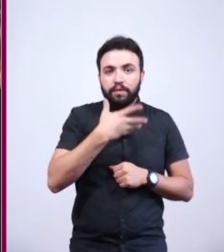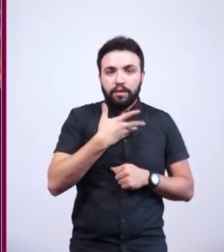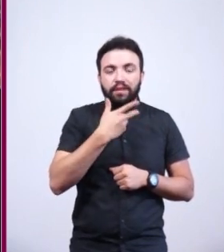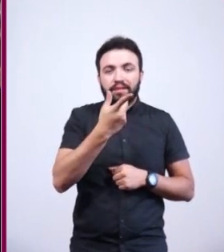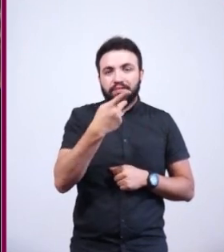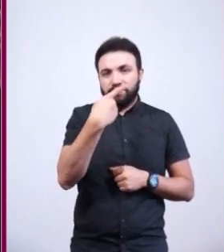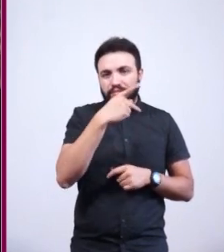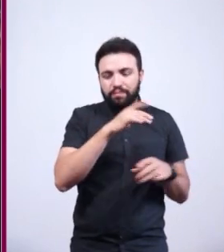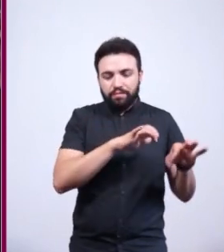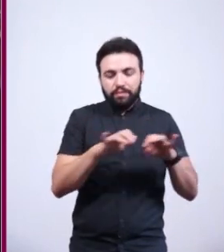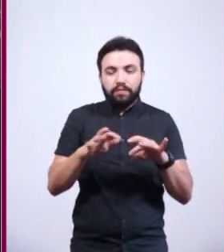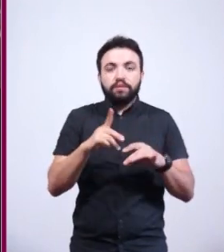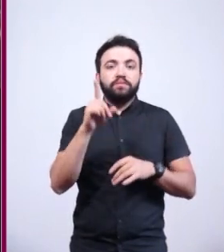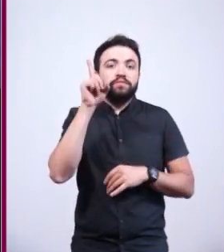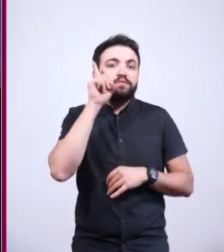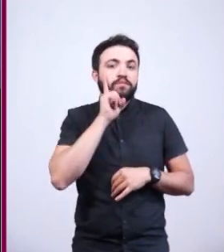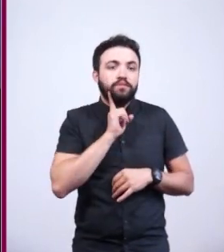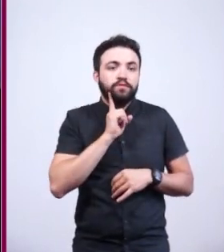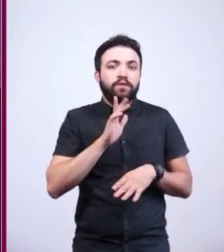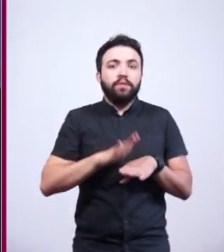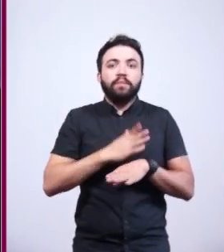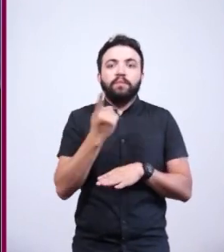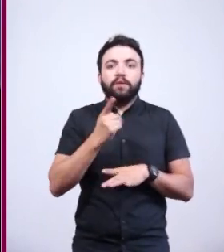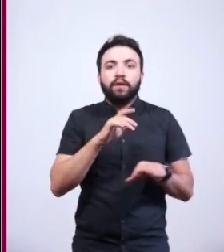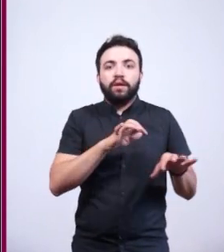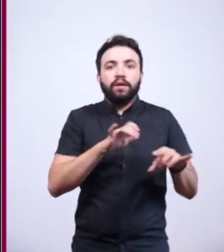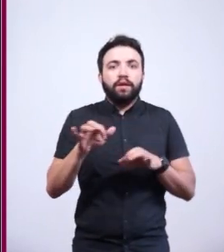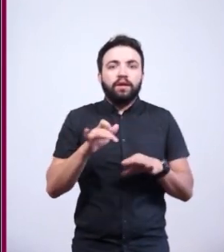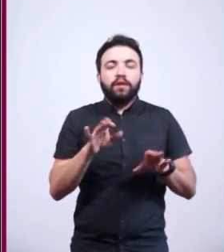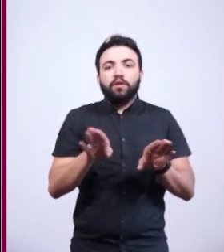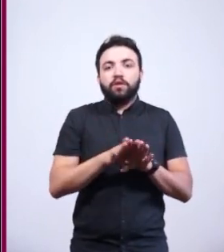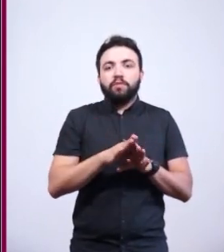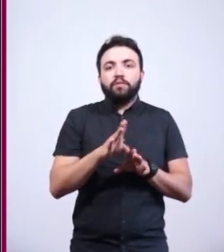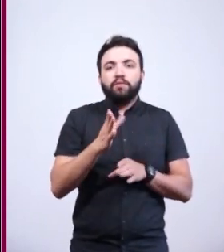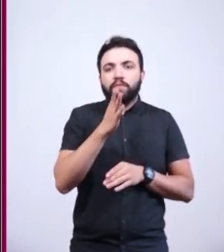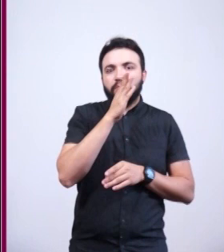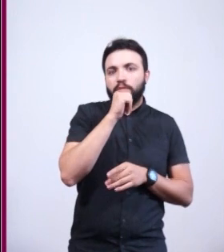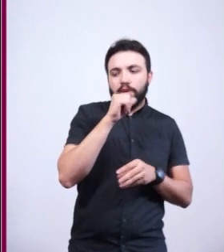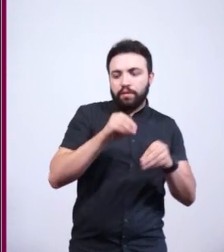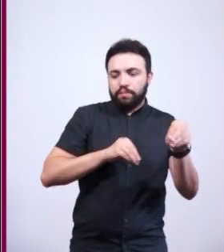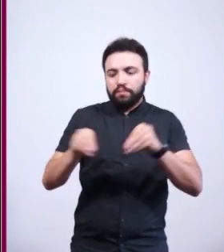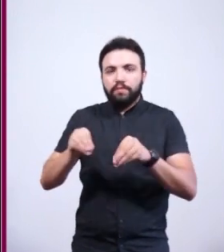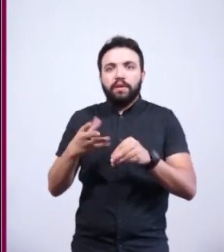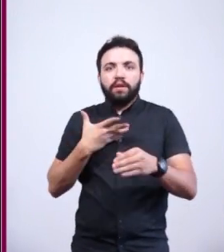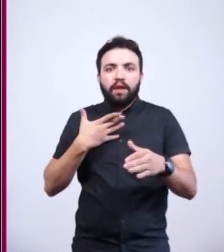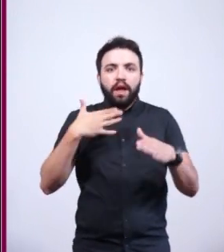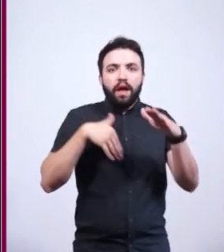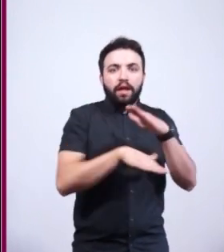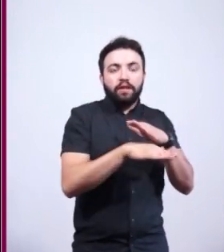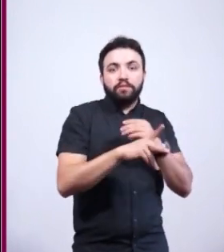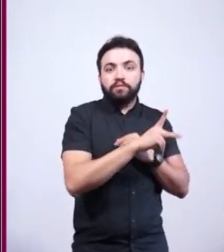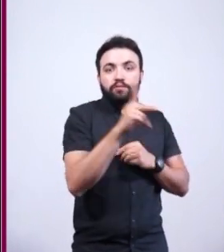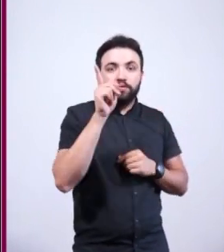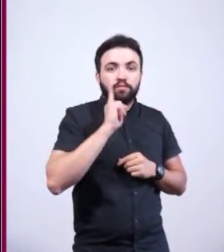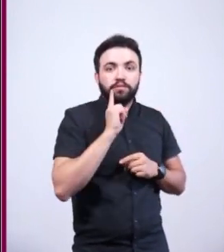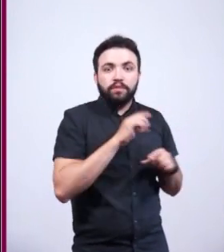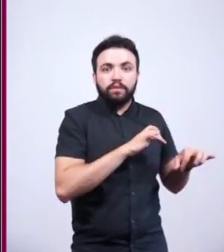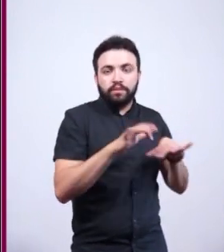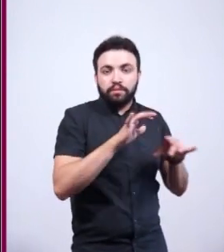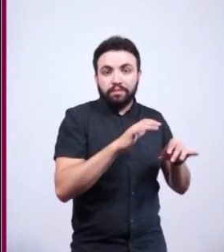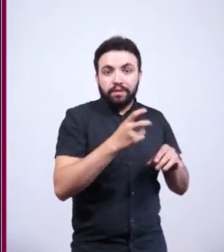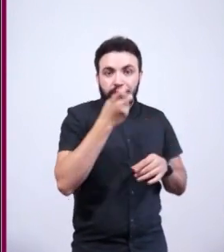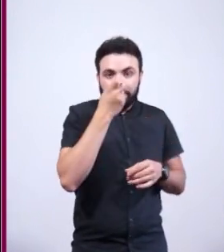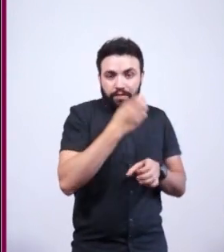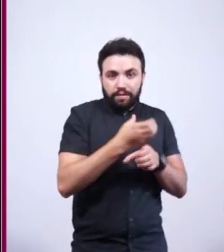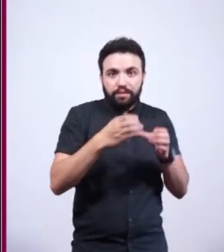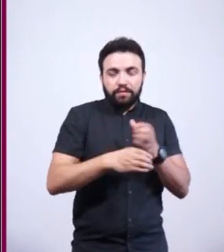que tocaban las mujeres, porque era un piano, era algo que no se podía mover y tenía que estar adentro. Entonces este tipo de cosas me